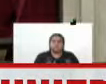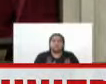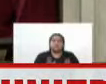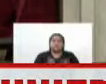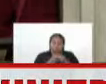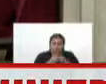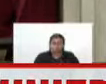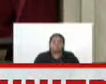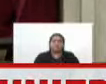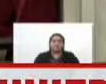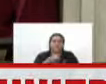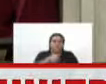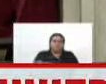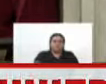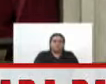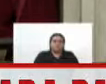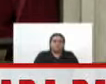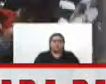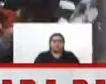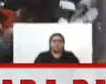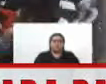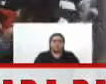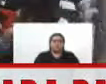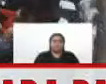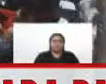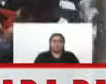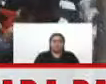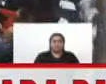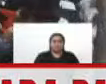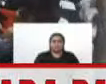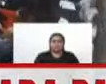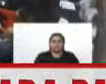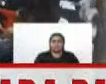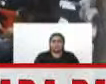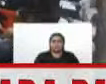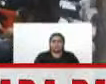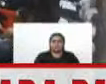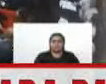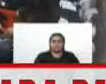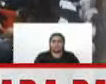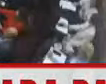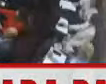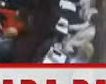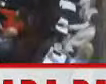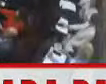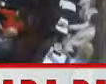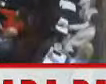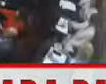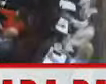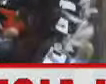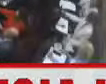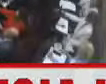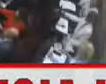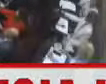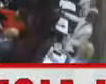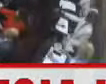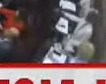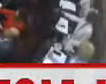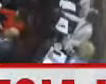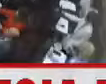es que tenemos desde el 29 de diciembre un DNU que está plenamente vigente, por ejemplo, en materia de